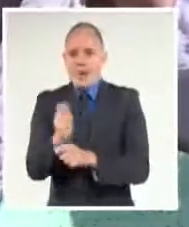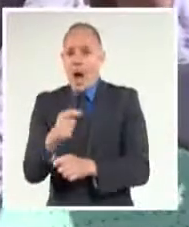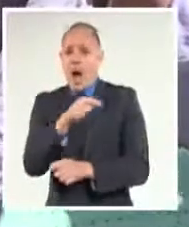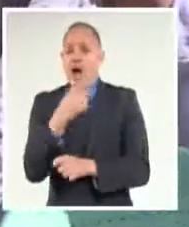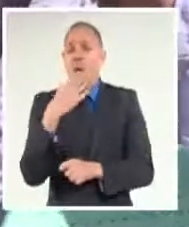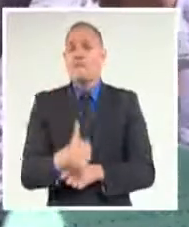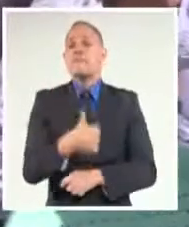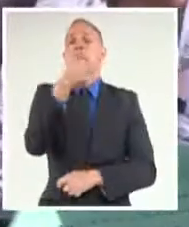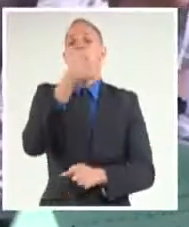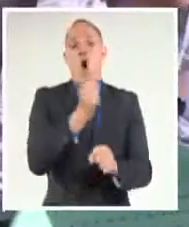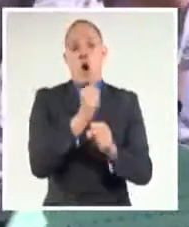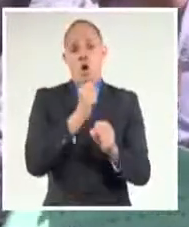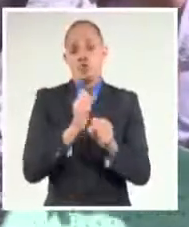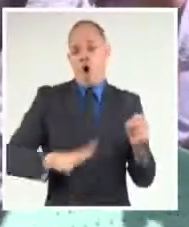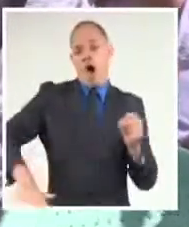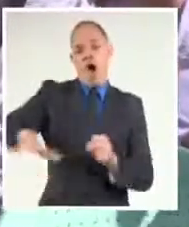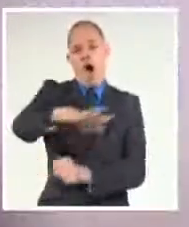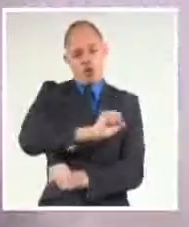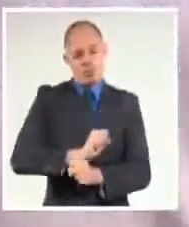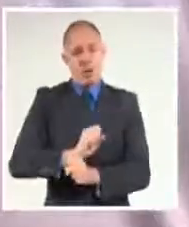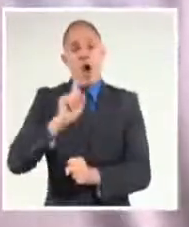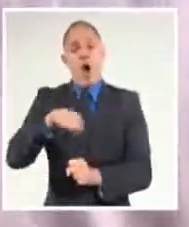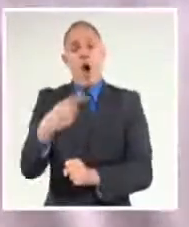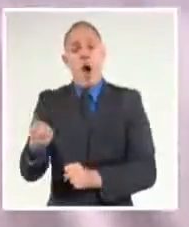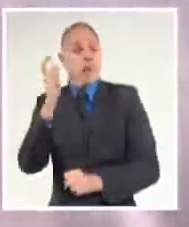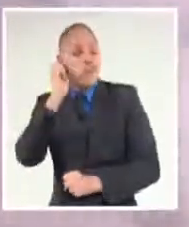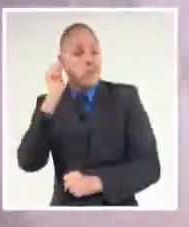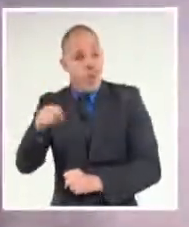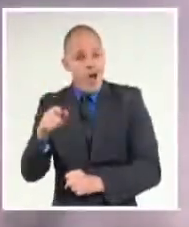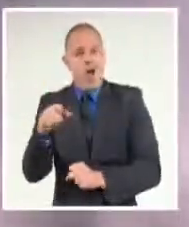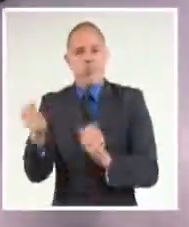joven integral y la de mejor graduada